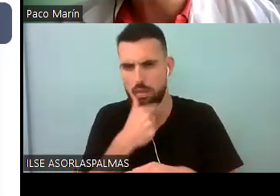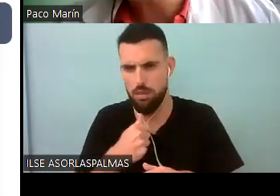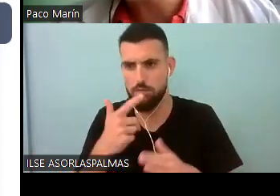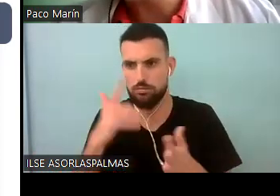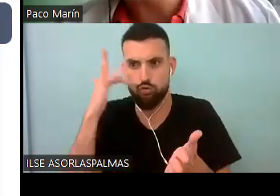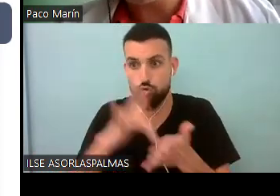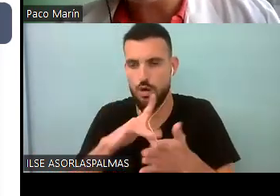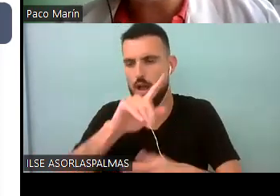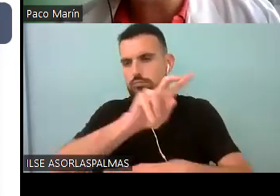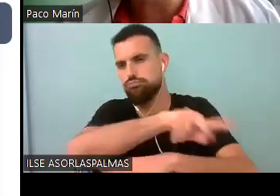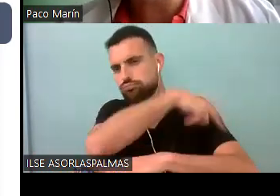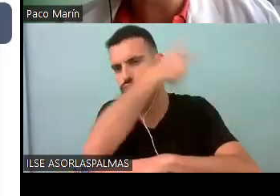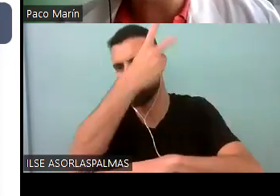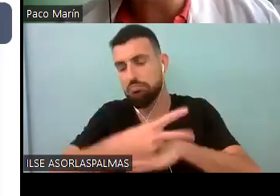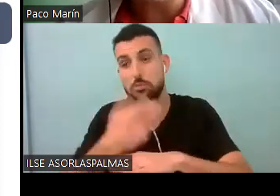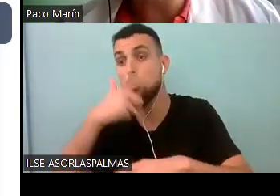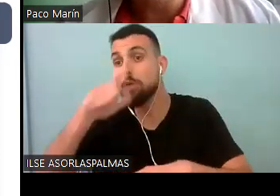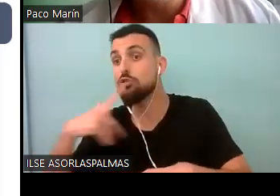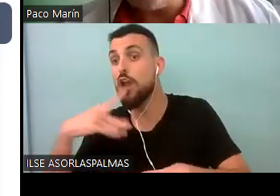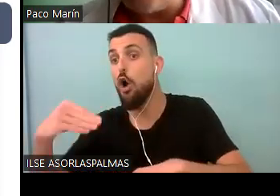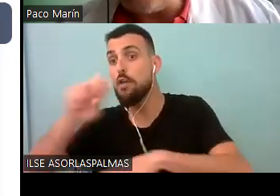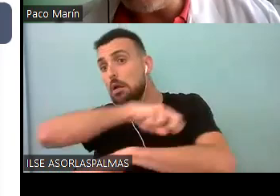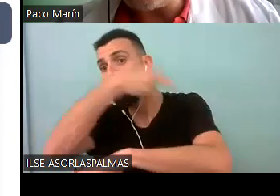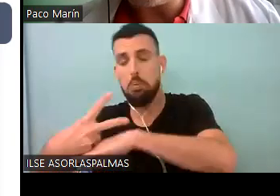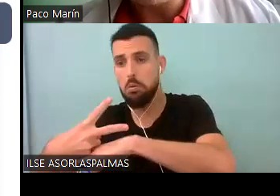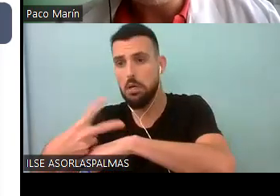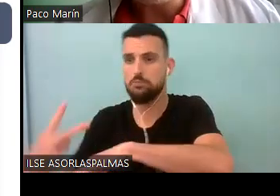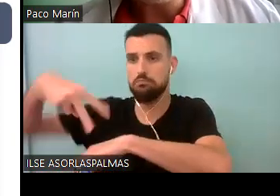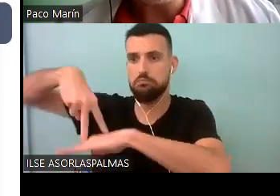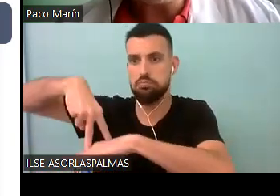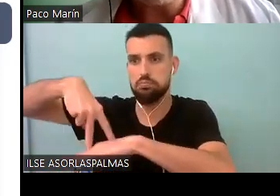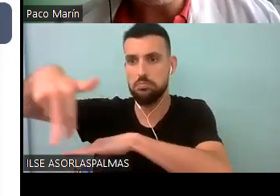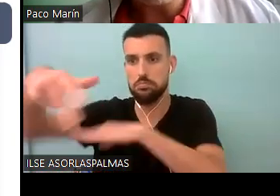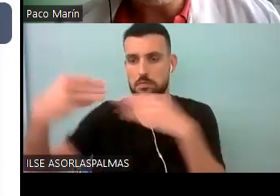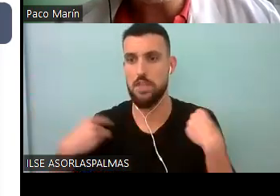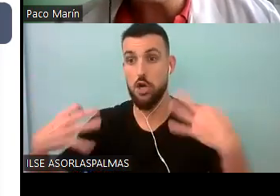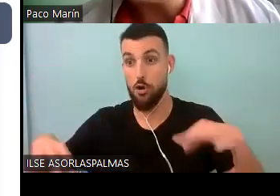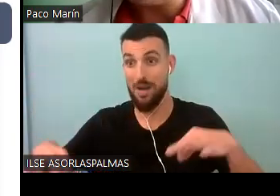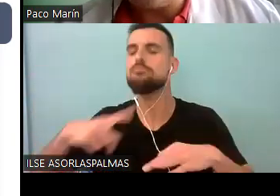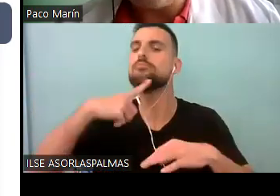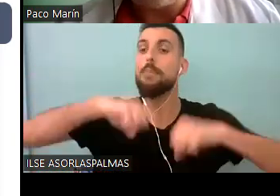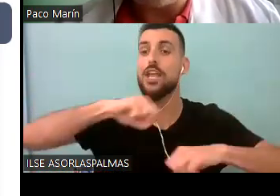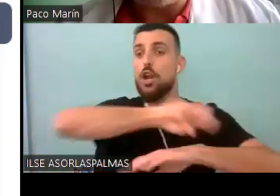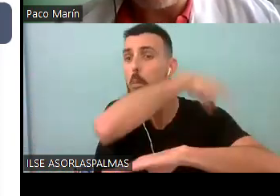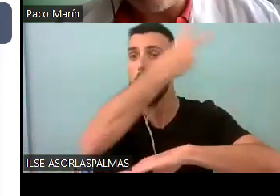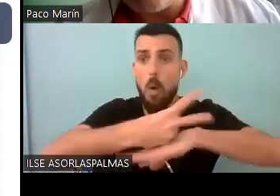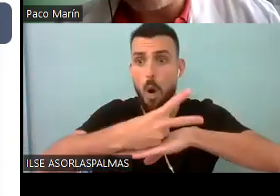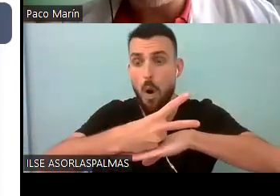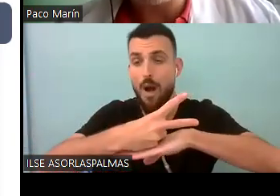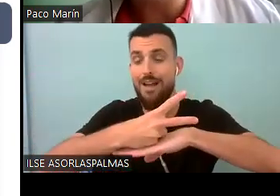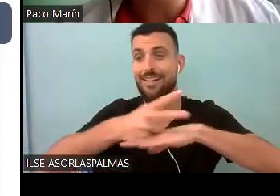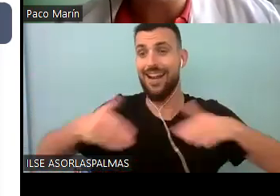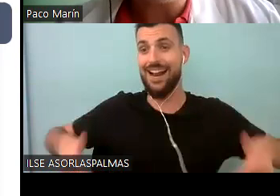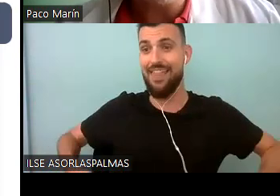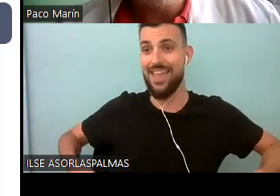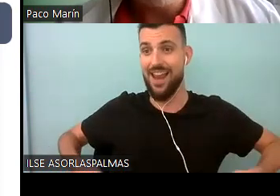carga, traumatismo que a cualquiera de las personas jóvenes no nos produciría ningún tipo de problema, pues ella se rompe la cadera, que es uno de los